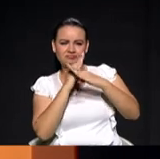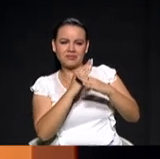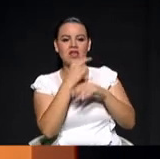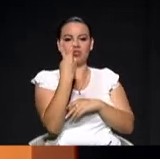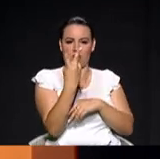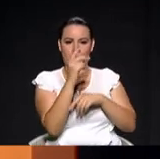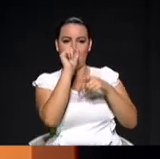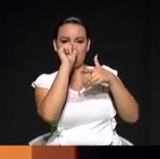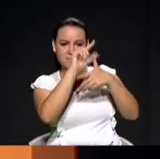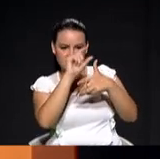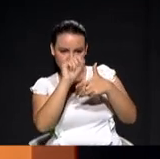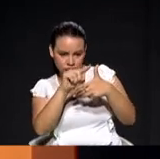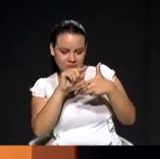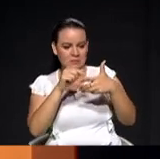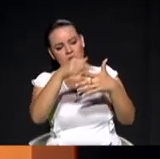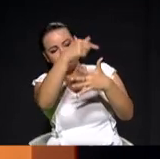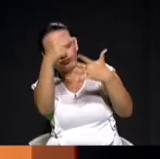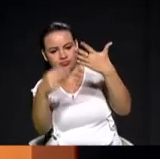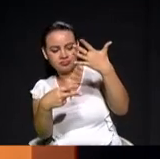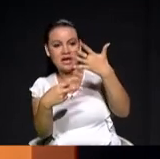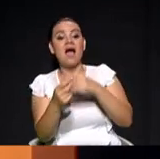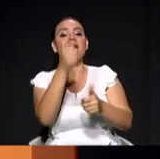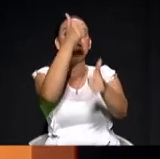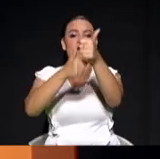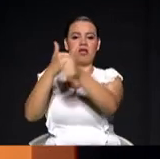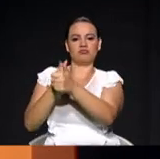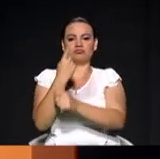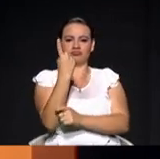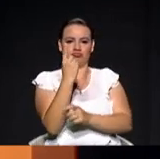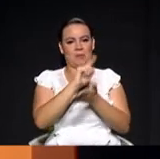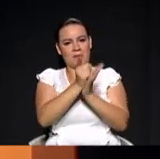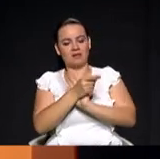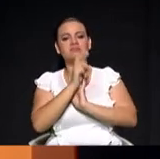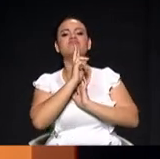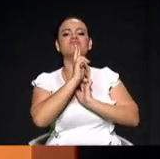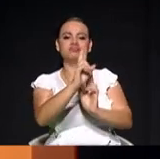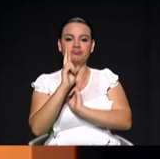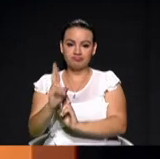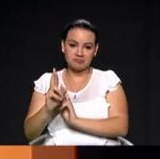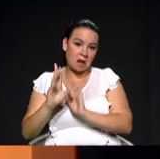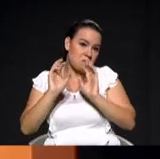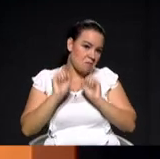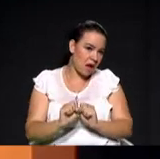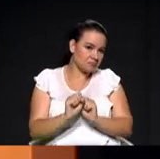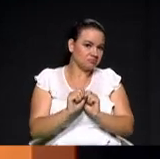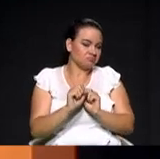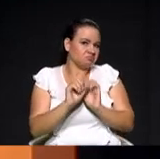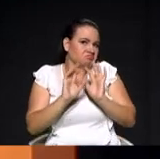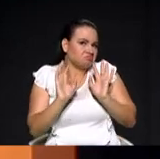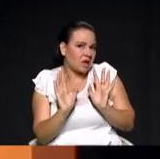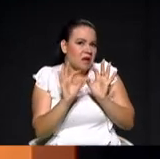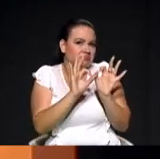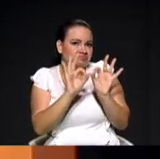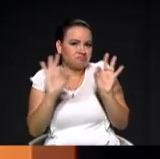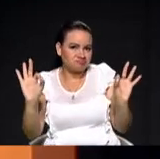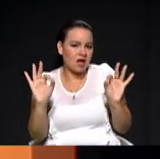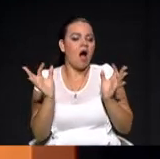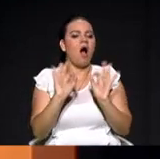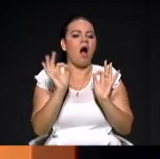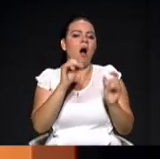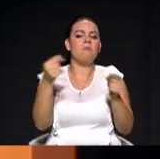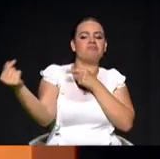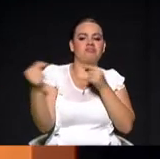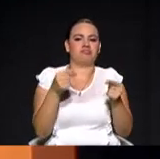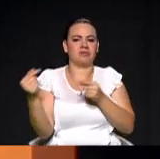respuesta para cada candidato en ese minuto que ustedes tienen para responder pueden o bien responder o también controvertir la respuesta